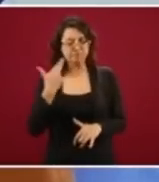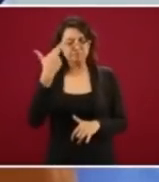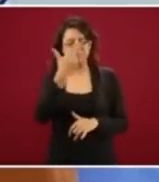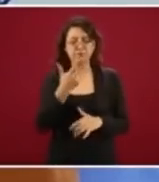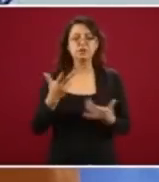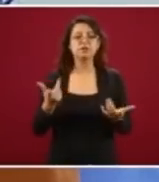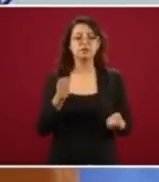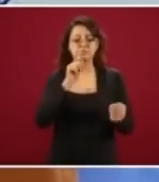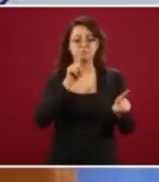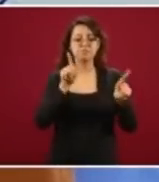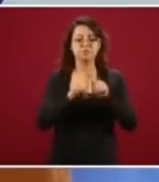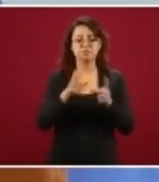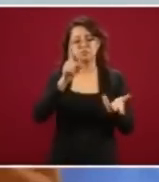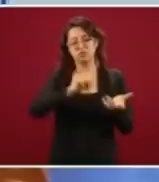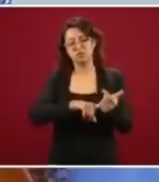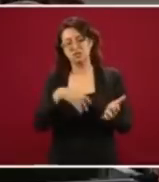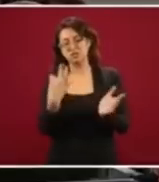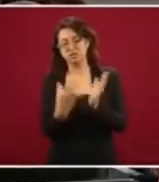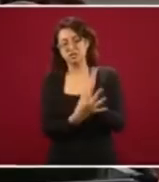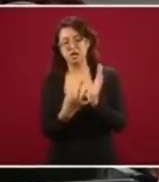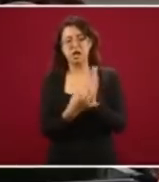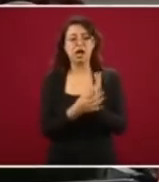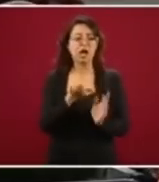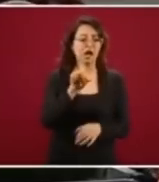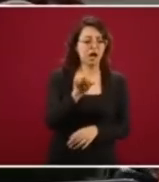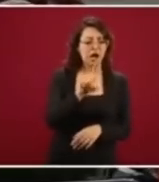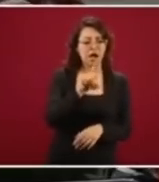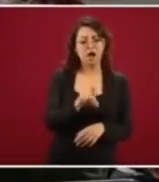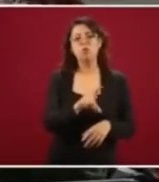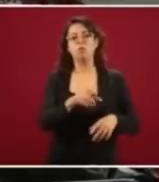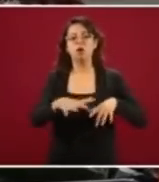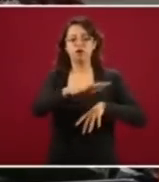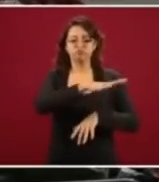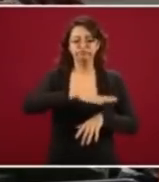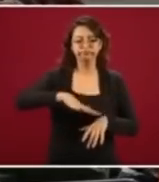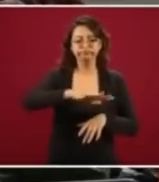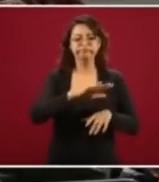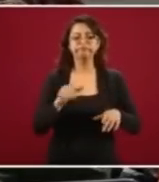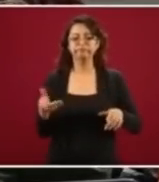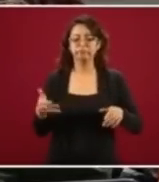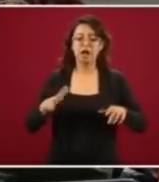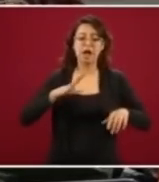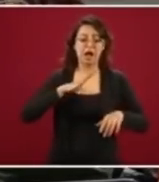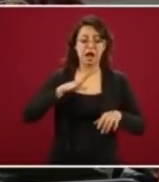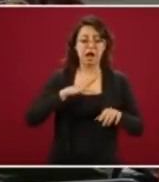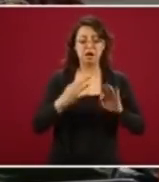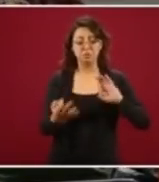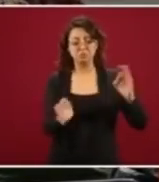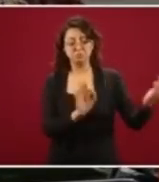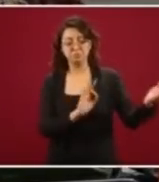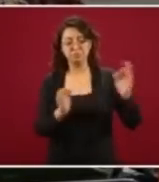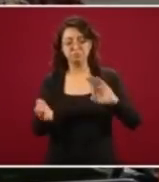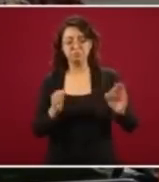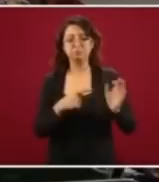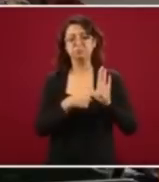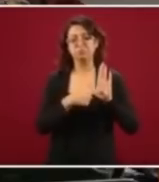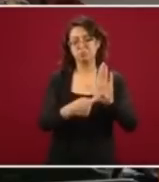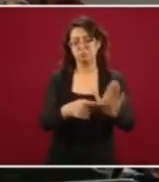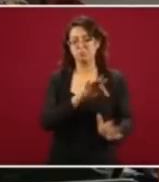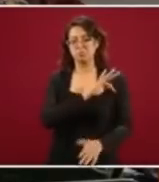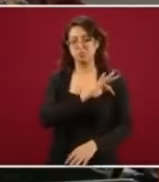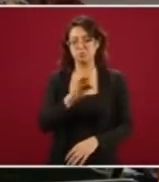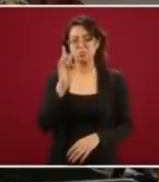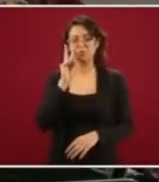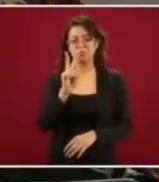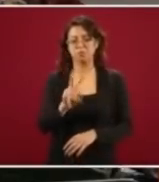geofísica y de hidrogeología que aquí se describen. Adelante.